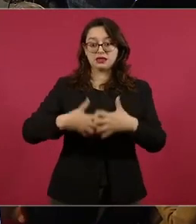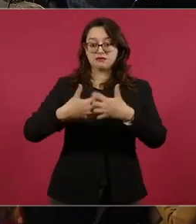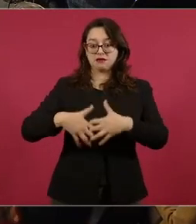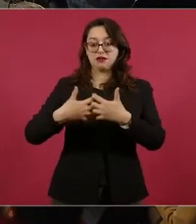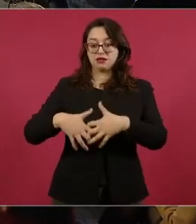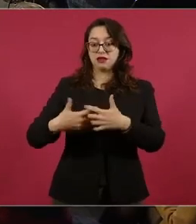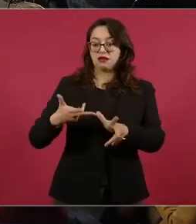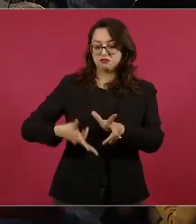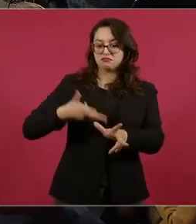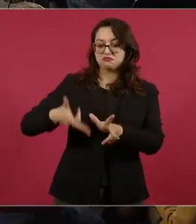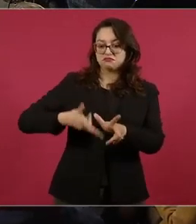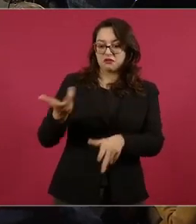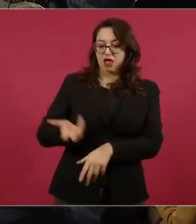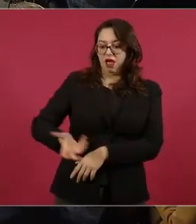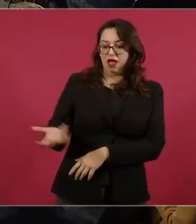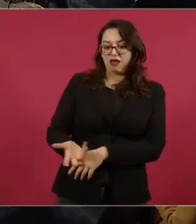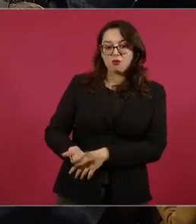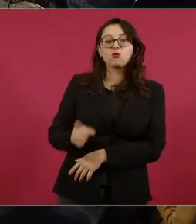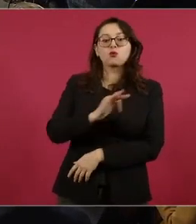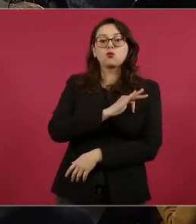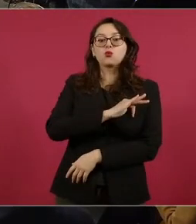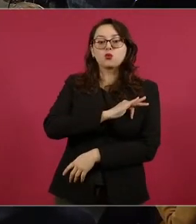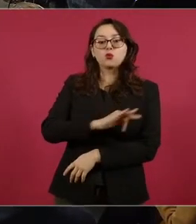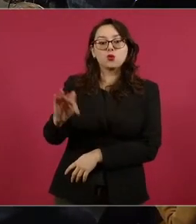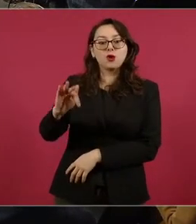tenemos una